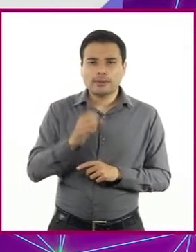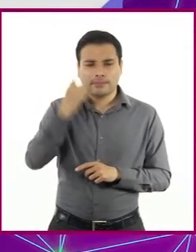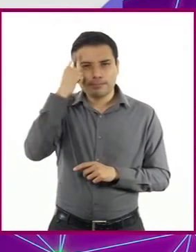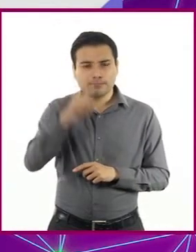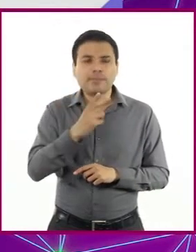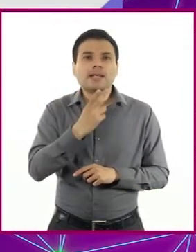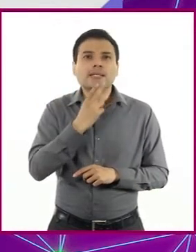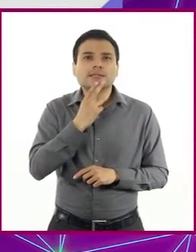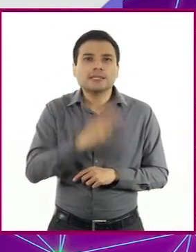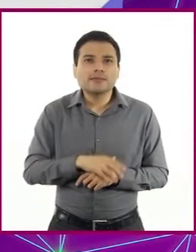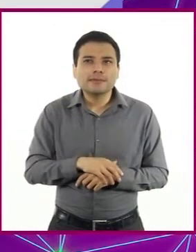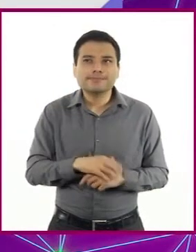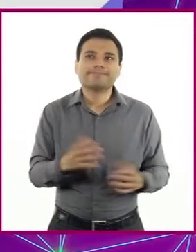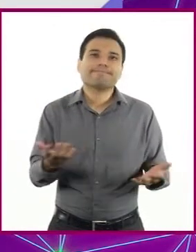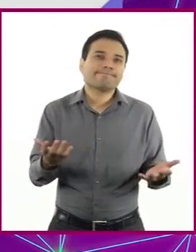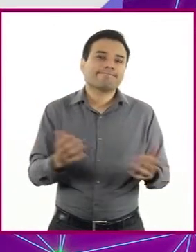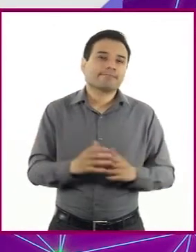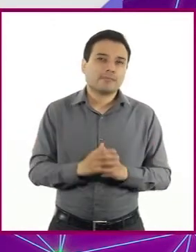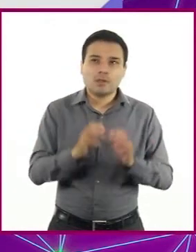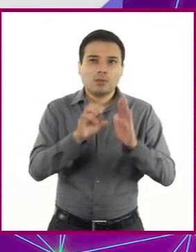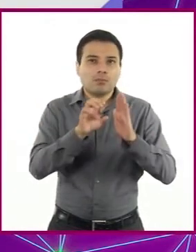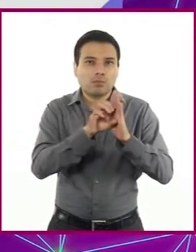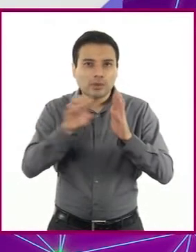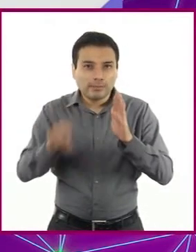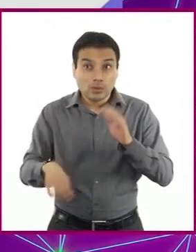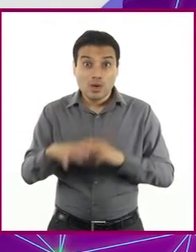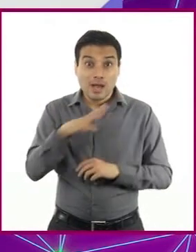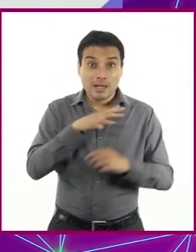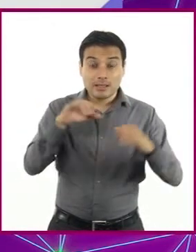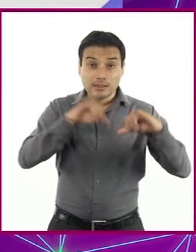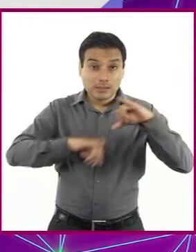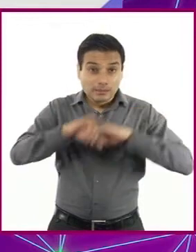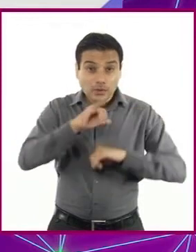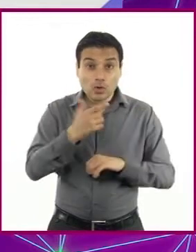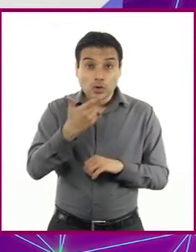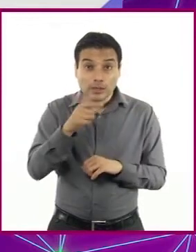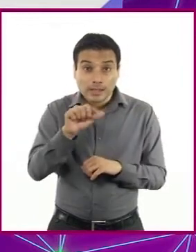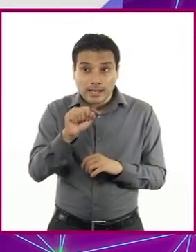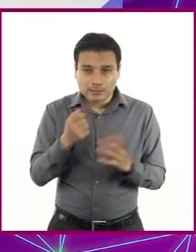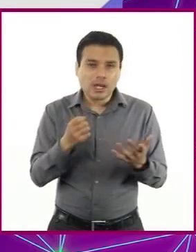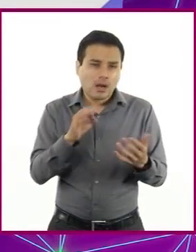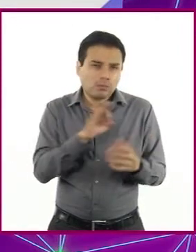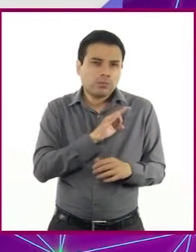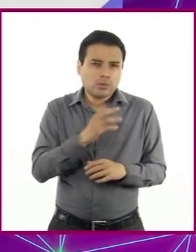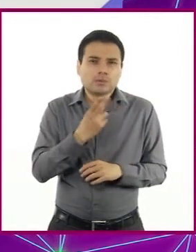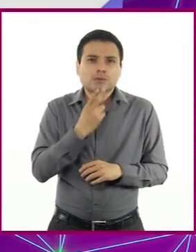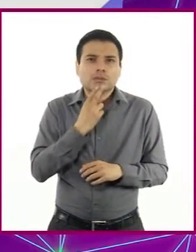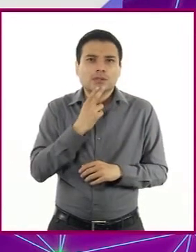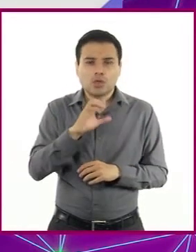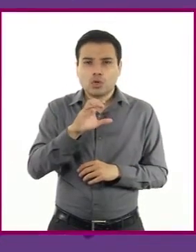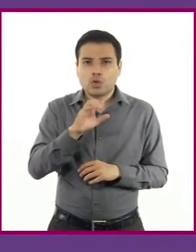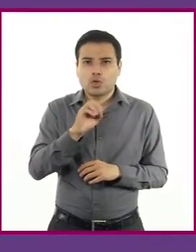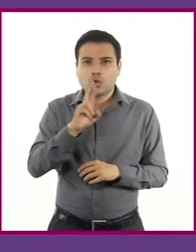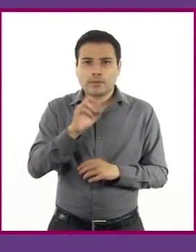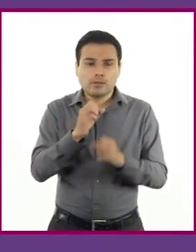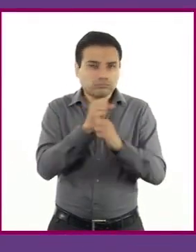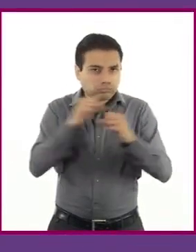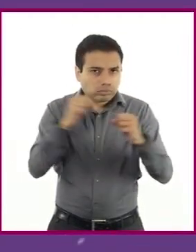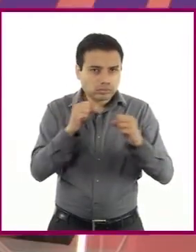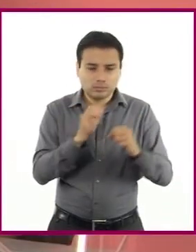existen materiales volátiles, como productos químicos o gases. De esta manera, se reduce el riesgo de